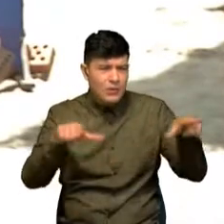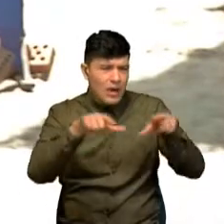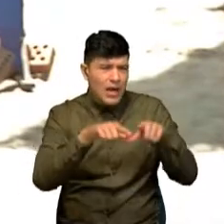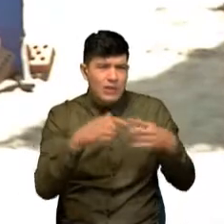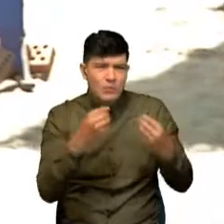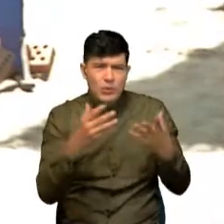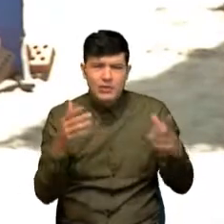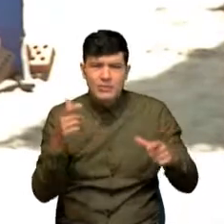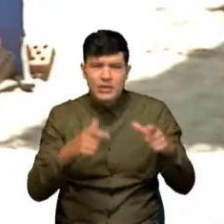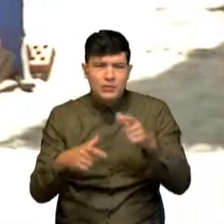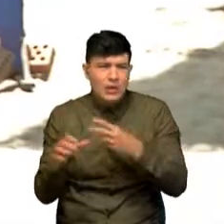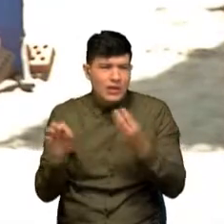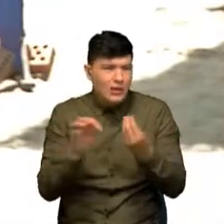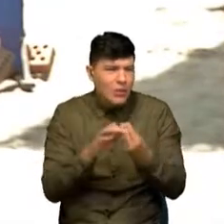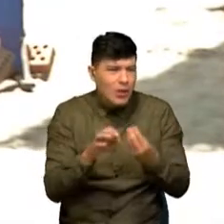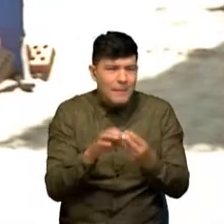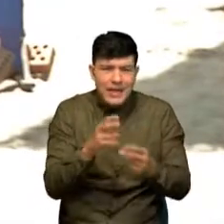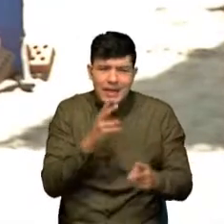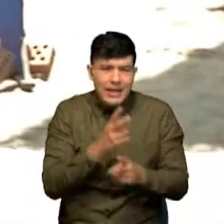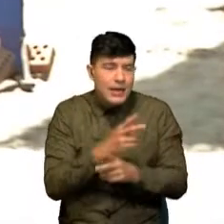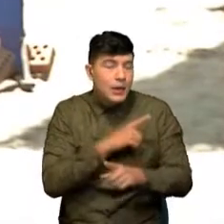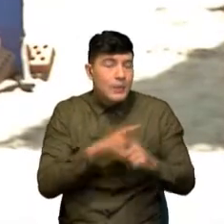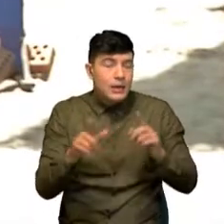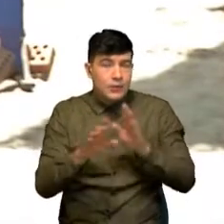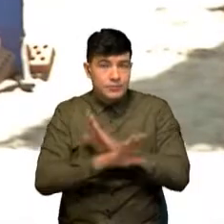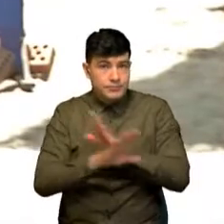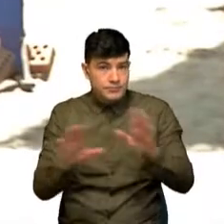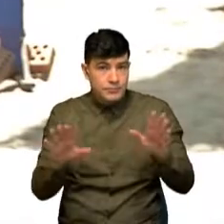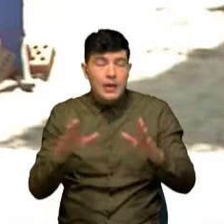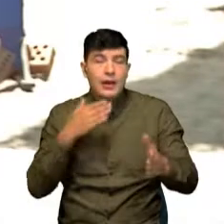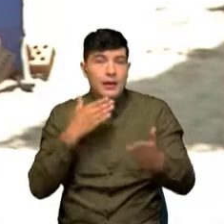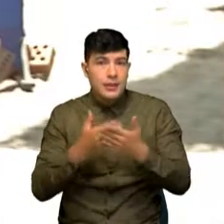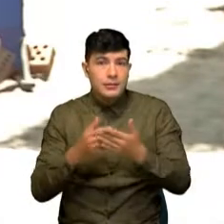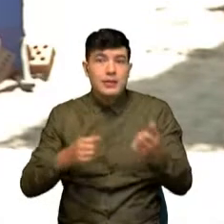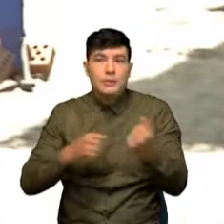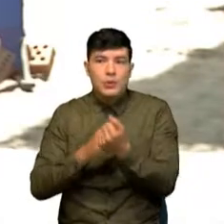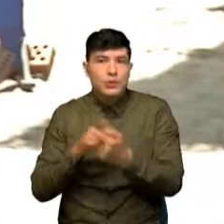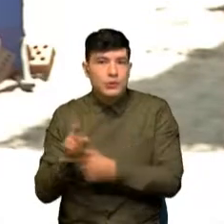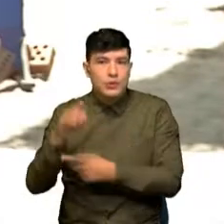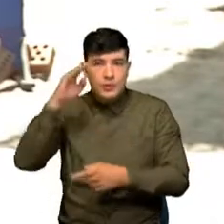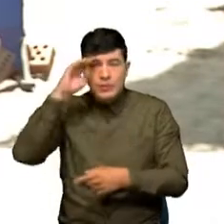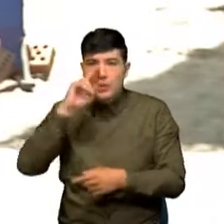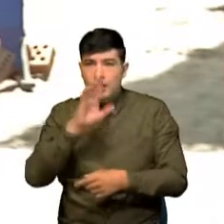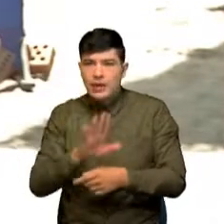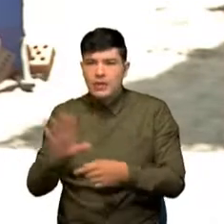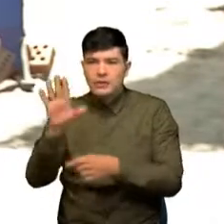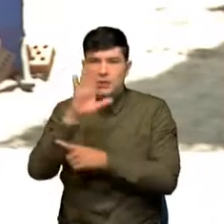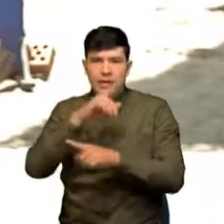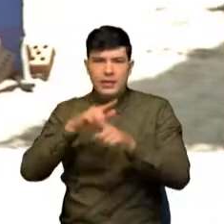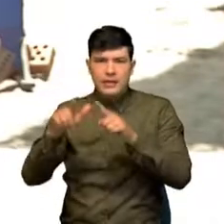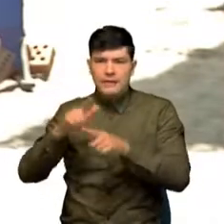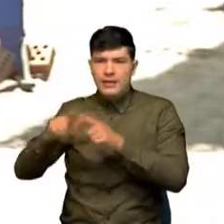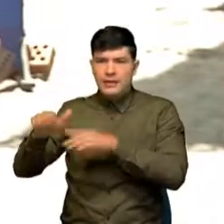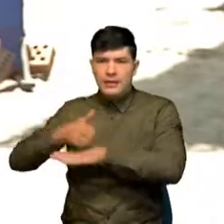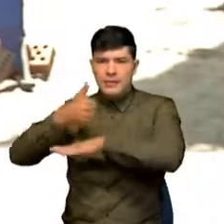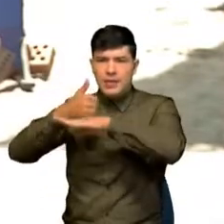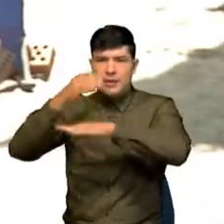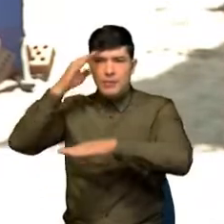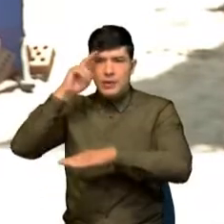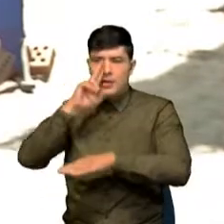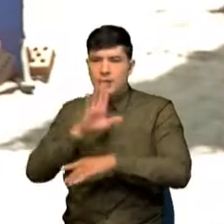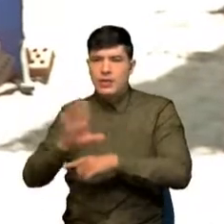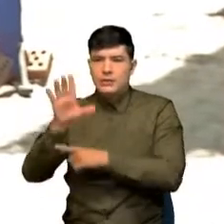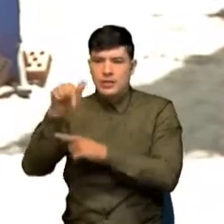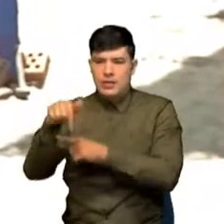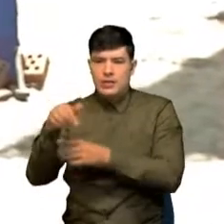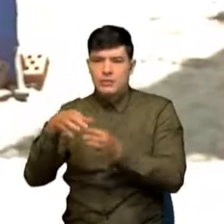inseguridad, pero gracias al apoyo de la Policía Nacional y de los diferentes mandos del municipio, se pudo controlar, y